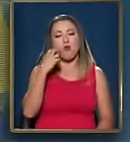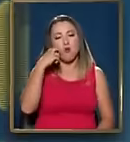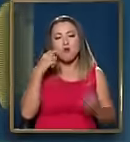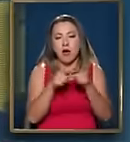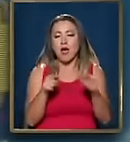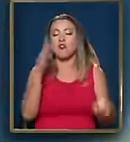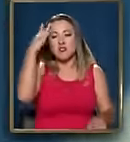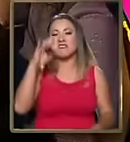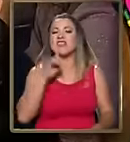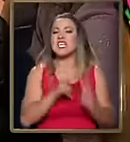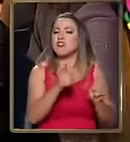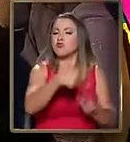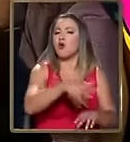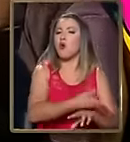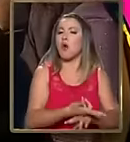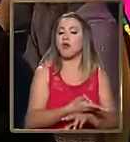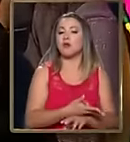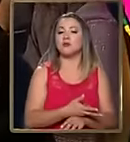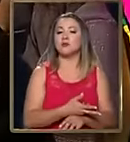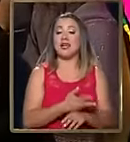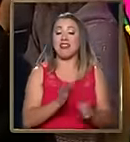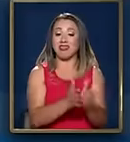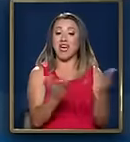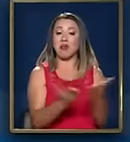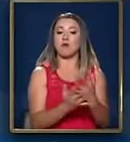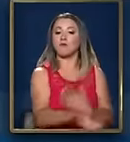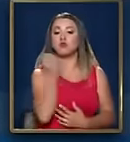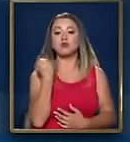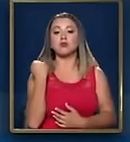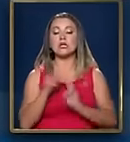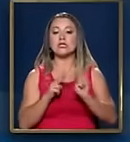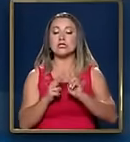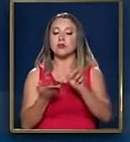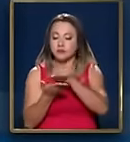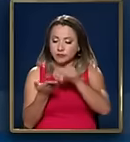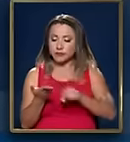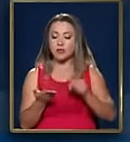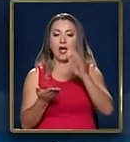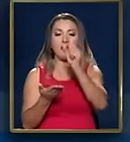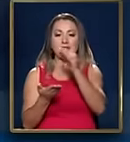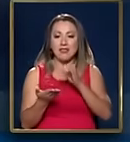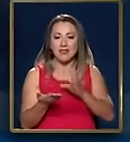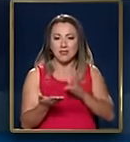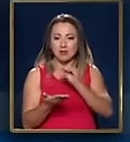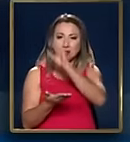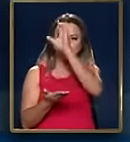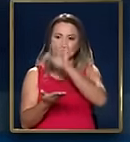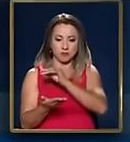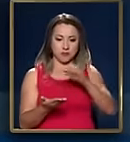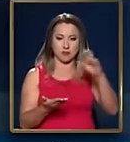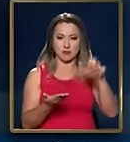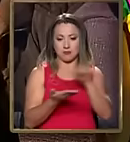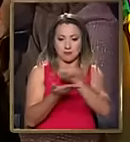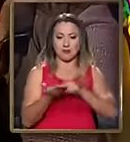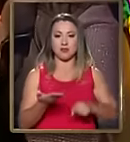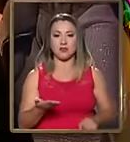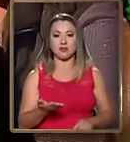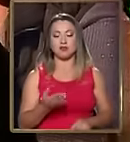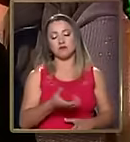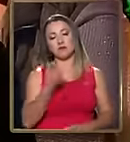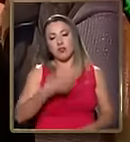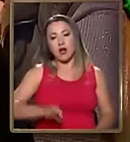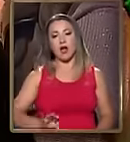¿Saben lo que hicieron estos weones malos? Le quitaron el diario y le hicieron el puzzle, le cagaron la única entretención que tenía para el día, weón.